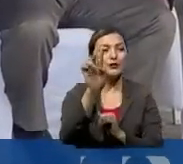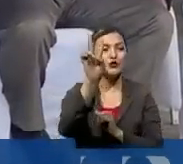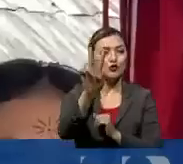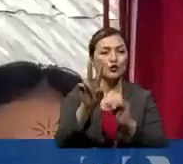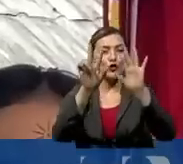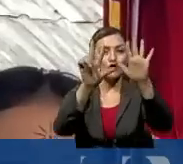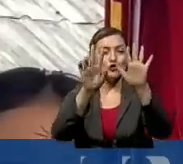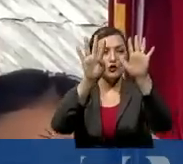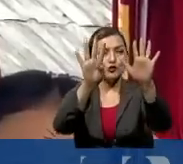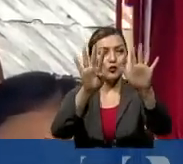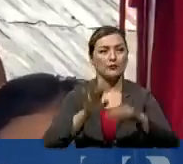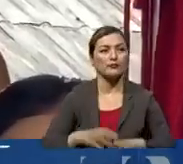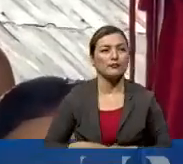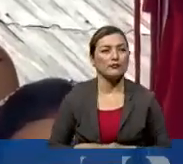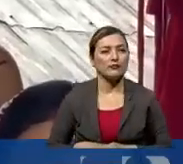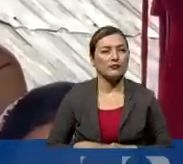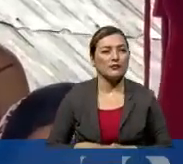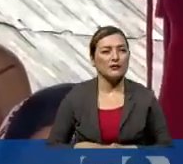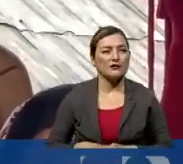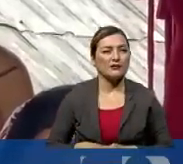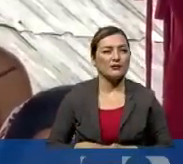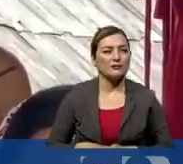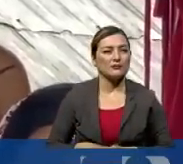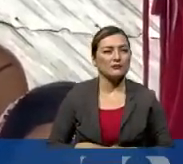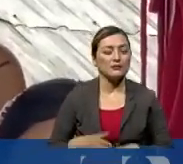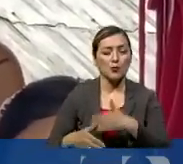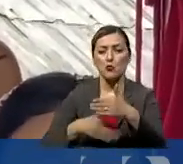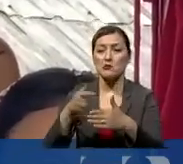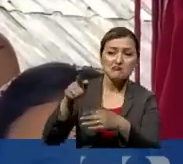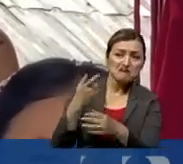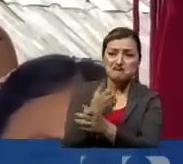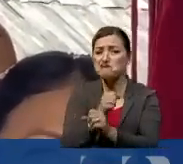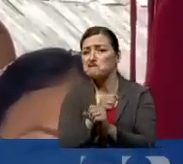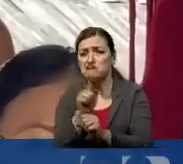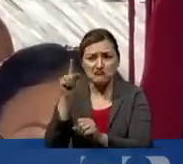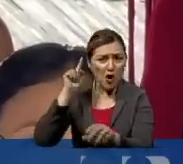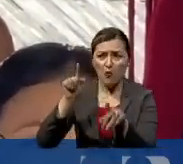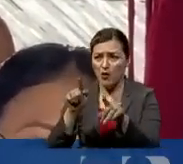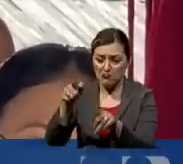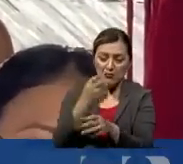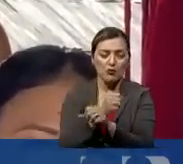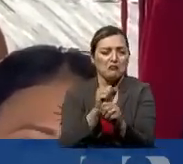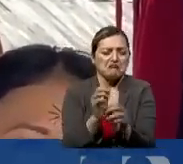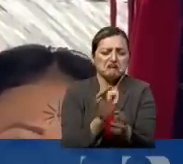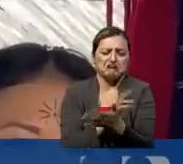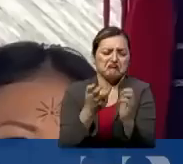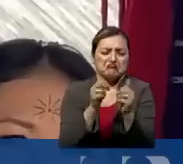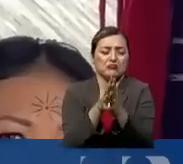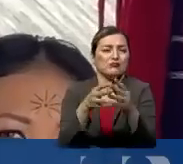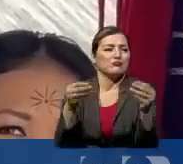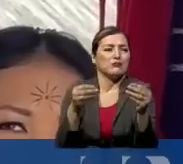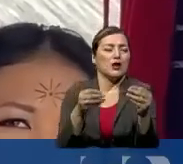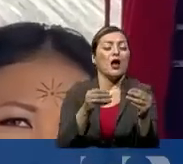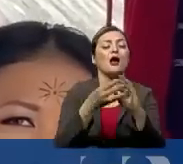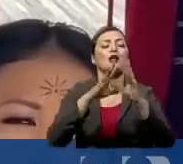sáchilas. Durante el tiempo de impugnaciones no hubieron novedades, por lo tanto, con resolución